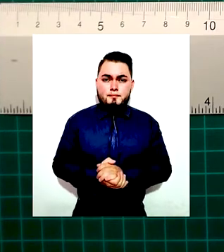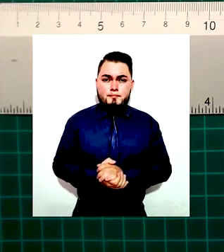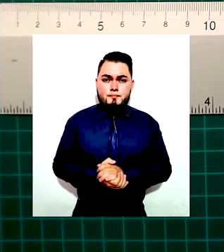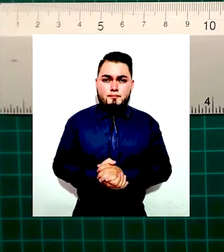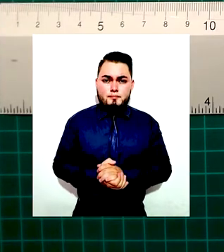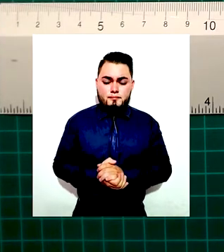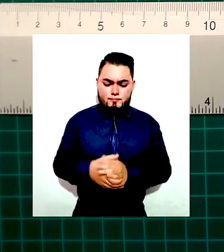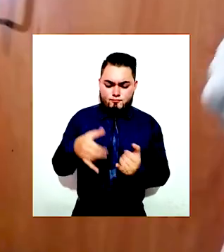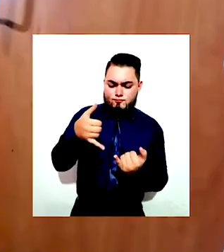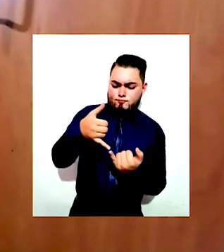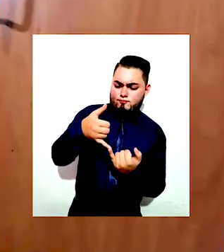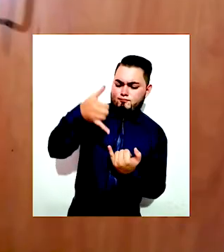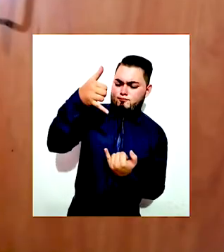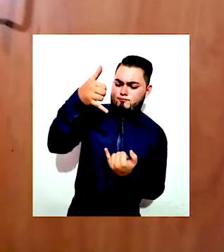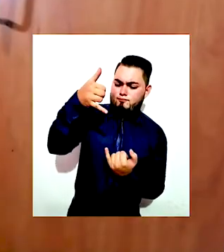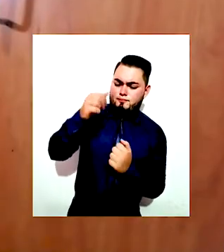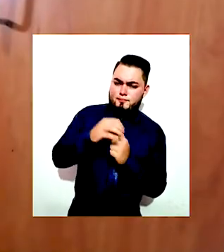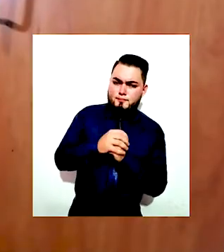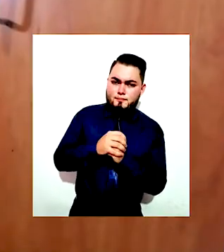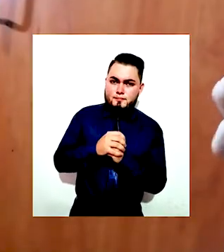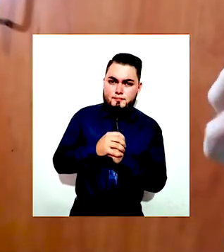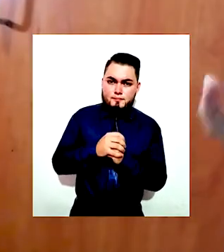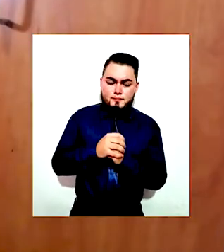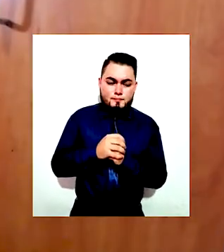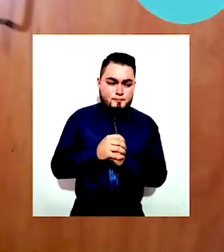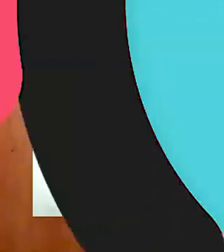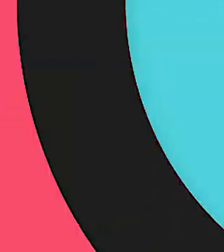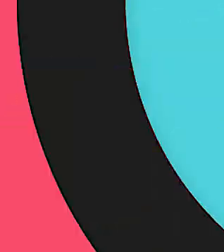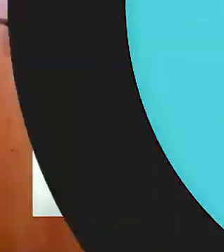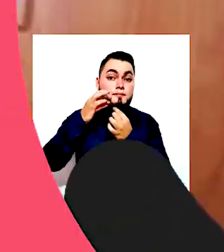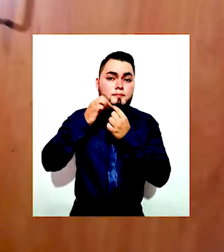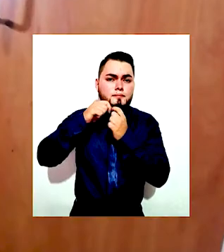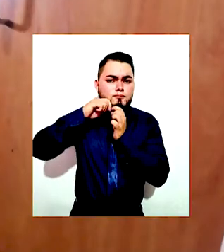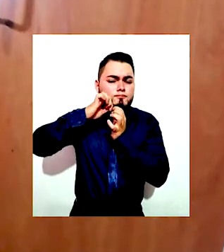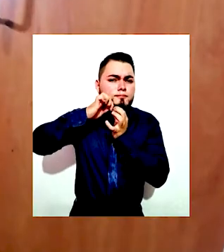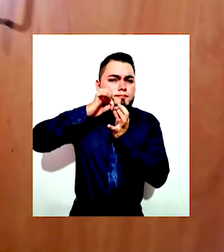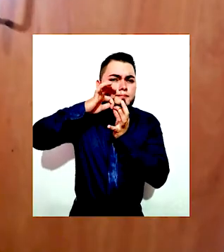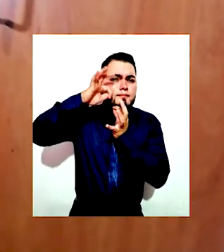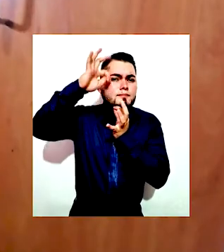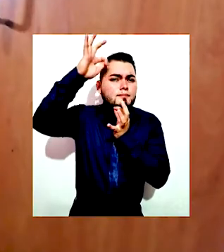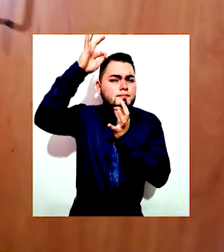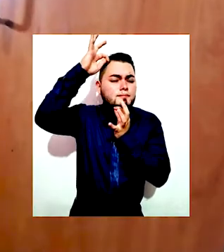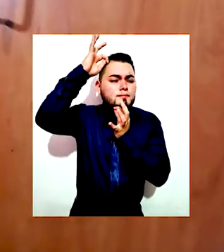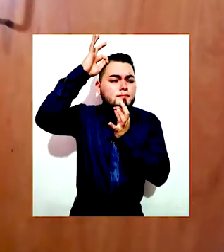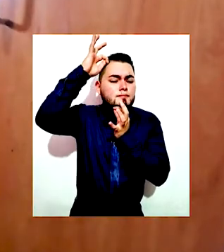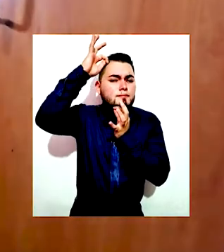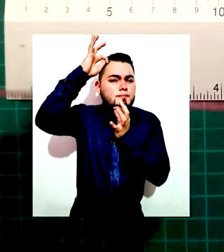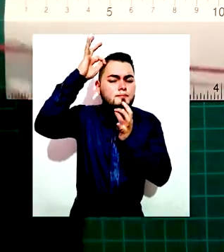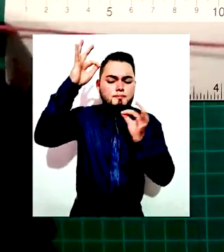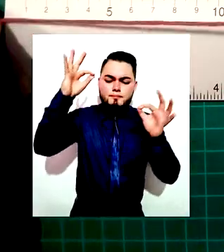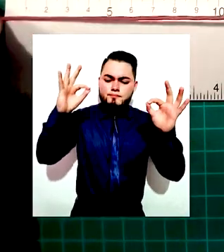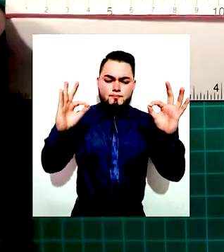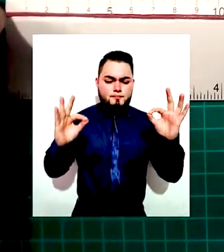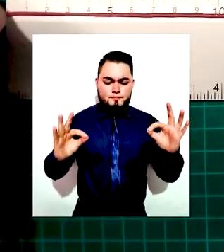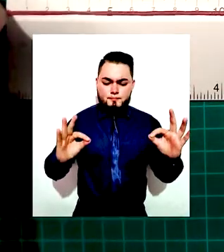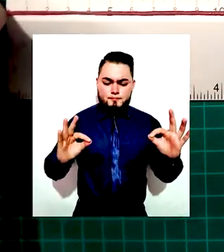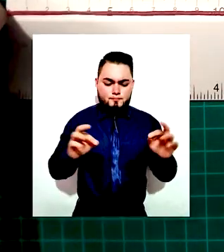Para calcular el alto de la lámina de plástico, mide desde este punto de tu cara hasta este.